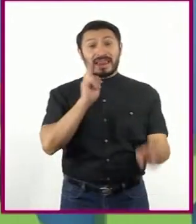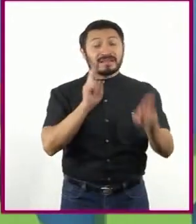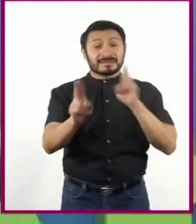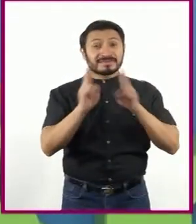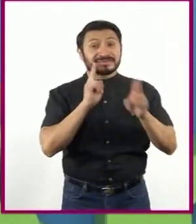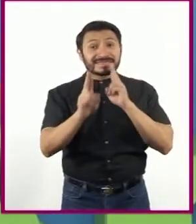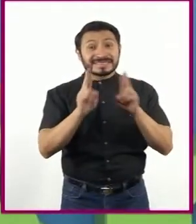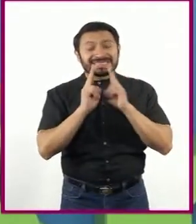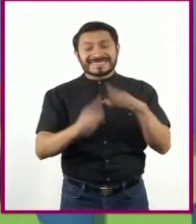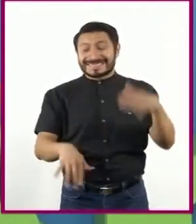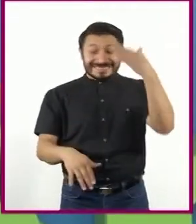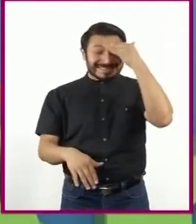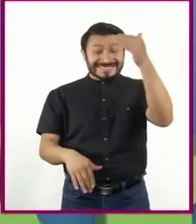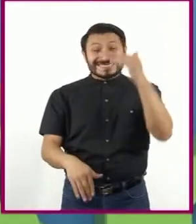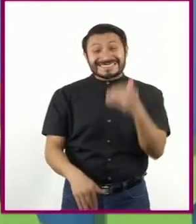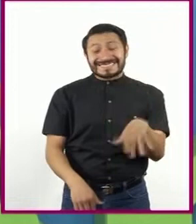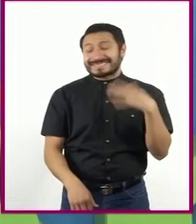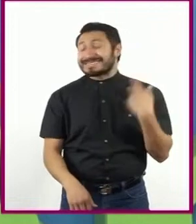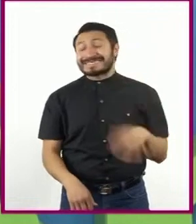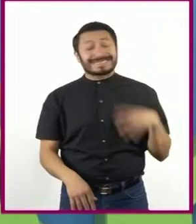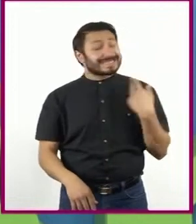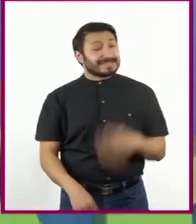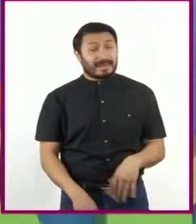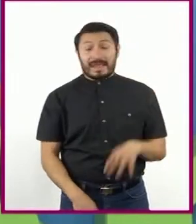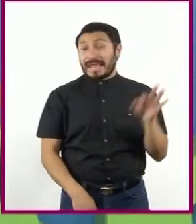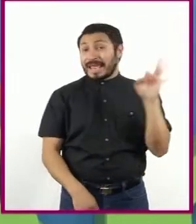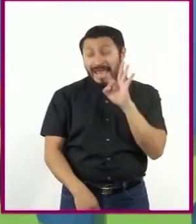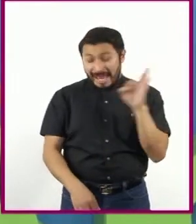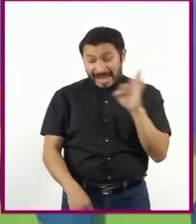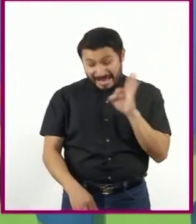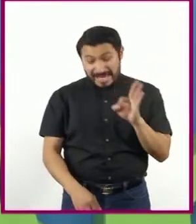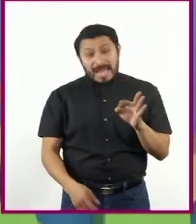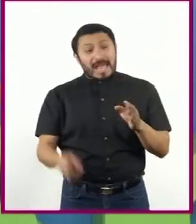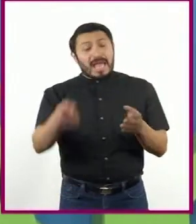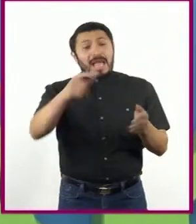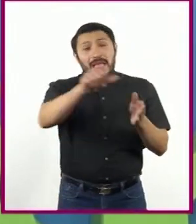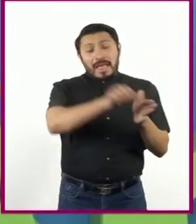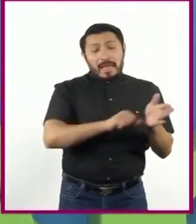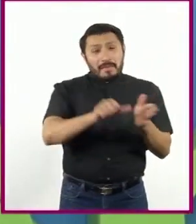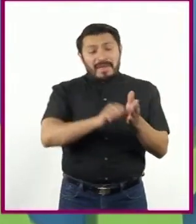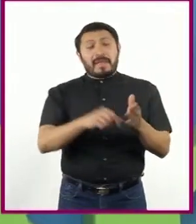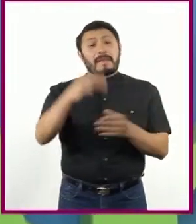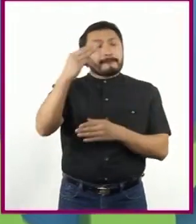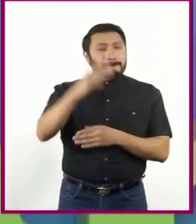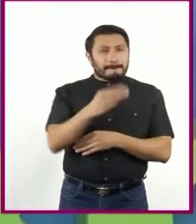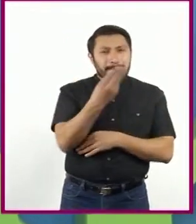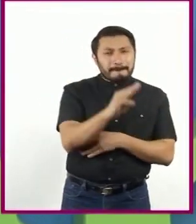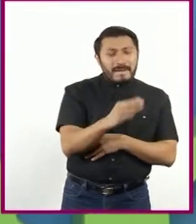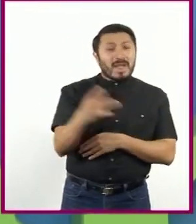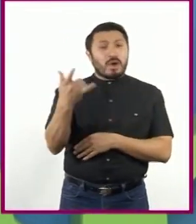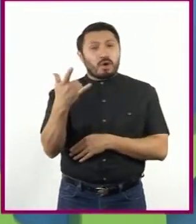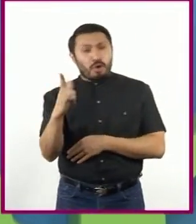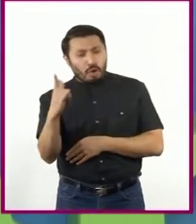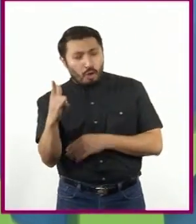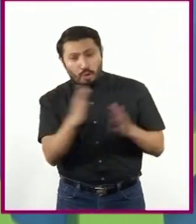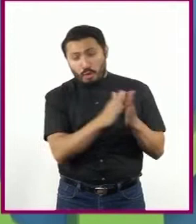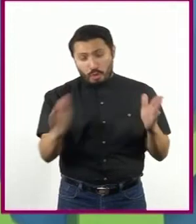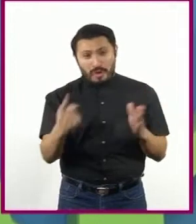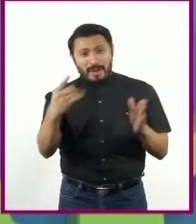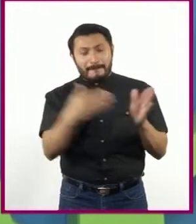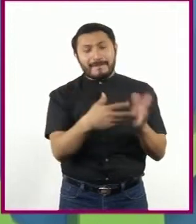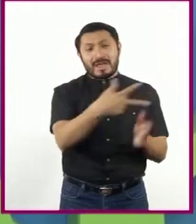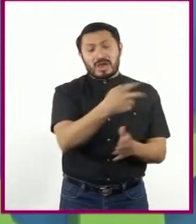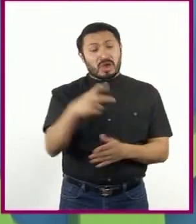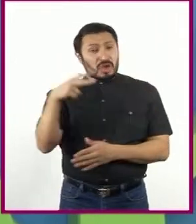Noticias terribles. Es factible que entre los meses de mayo y julio de 1808 circulara